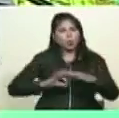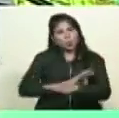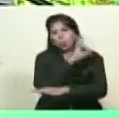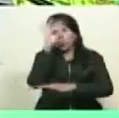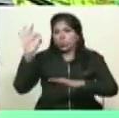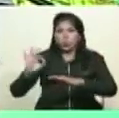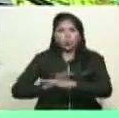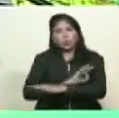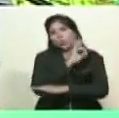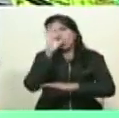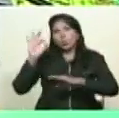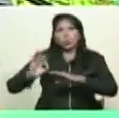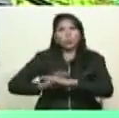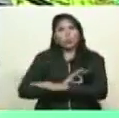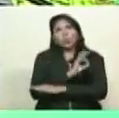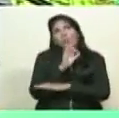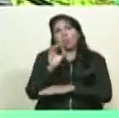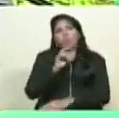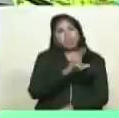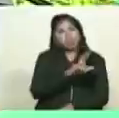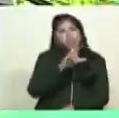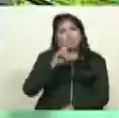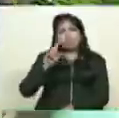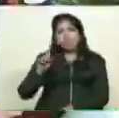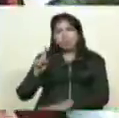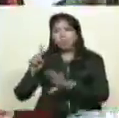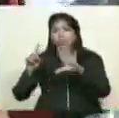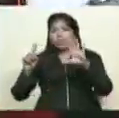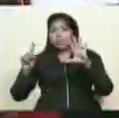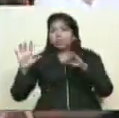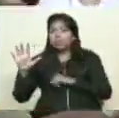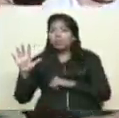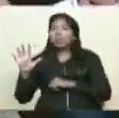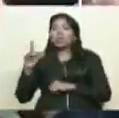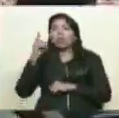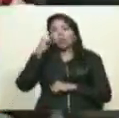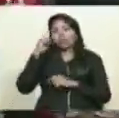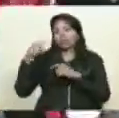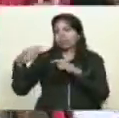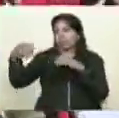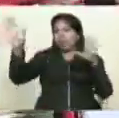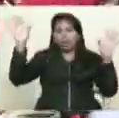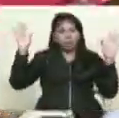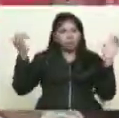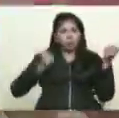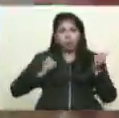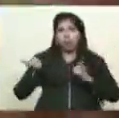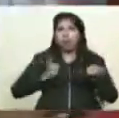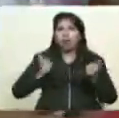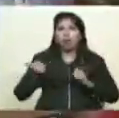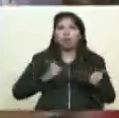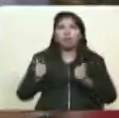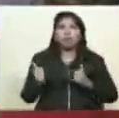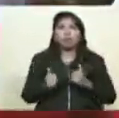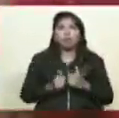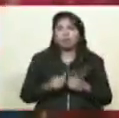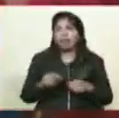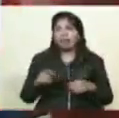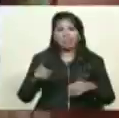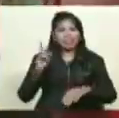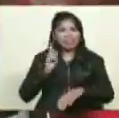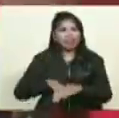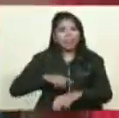los 365 días de este año y de todos los años que están por venir. Tiempo